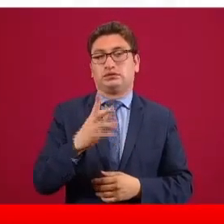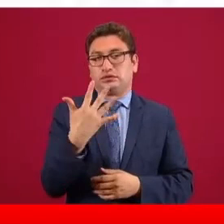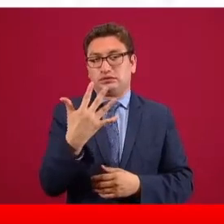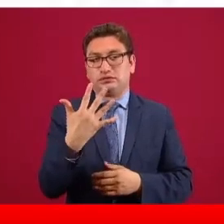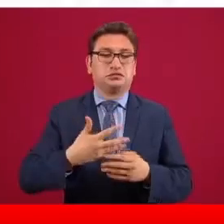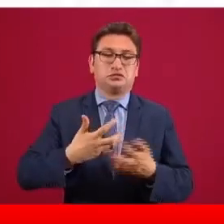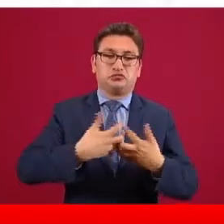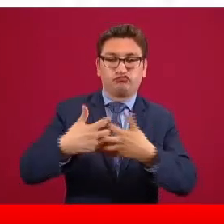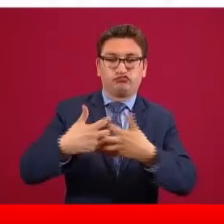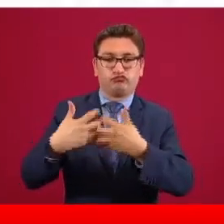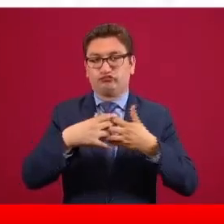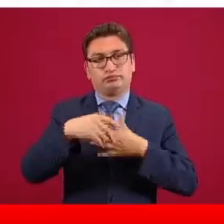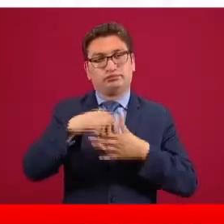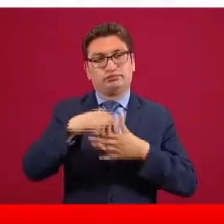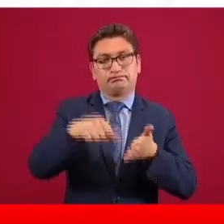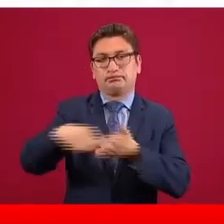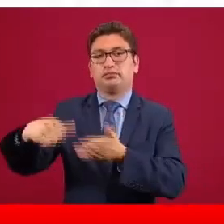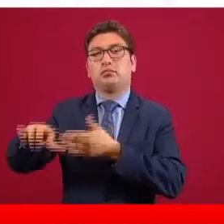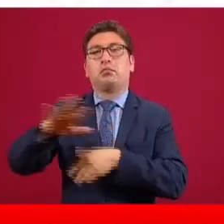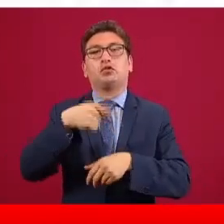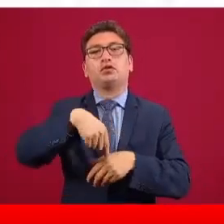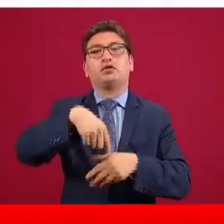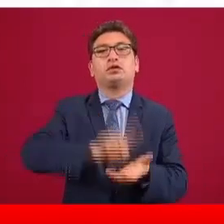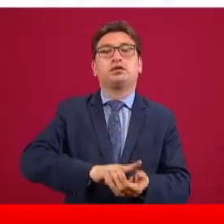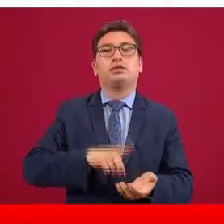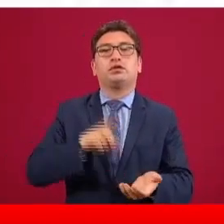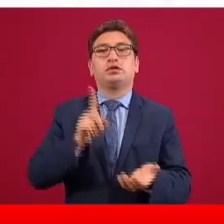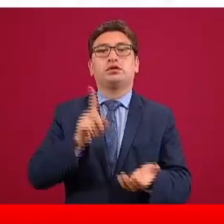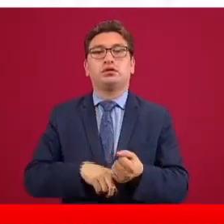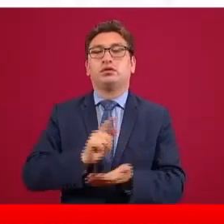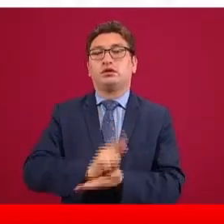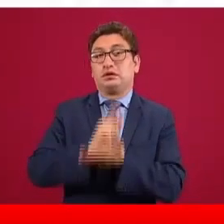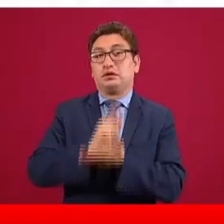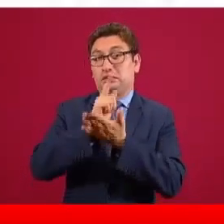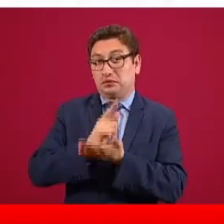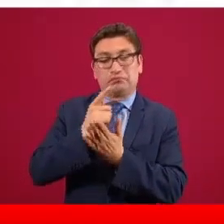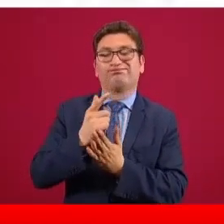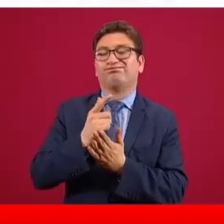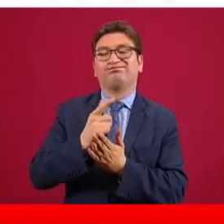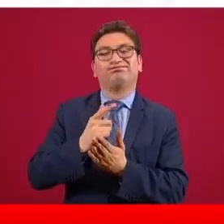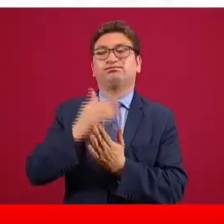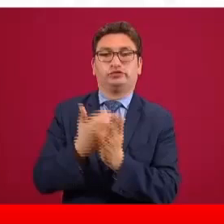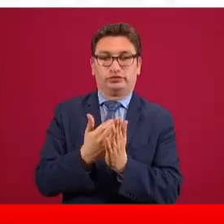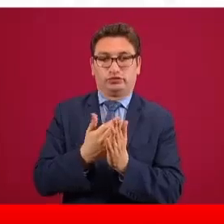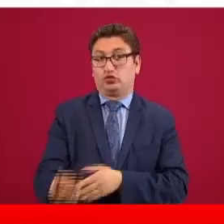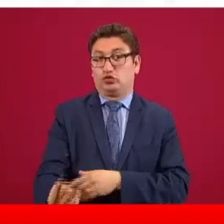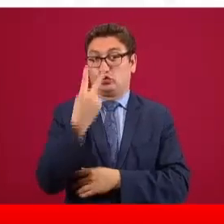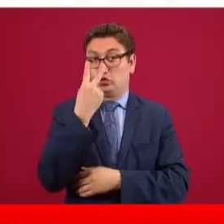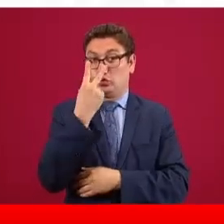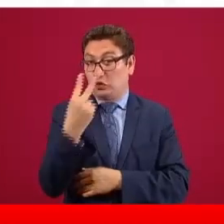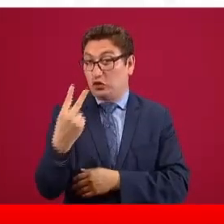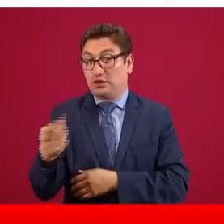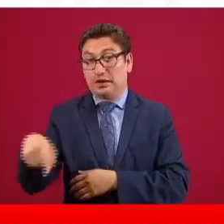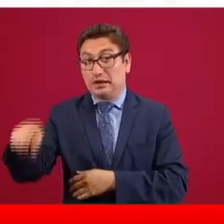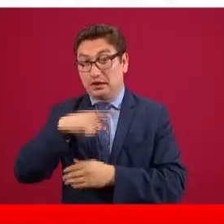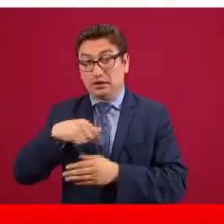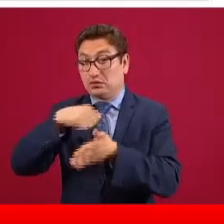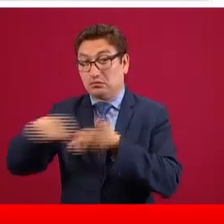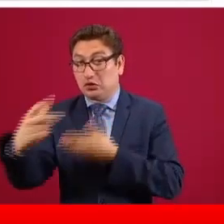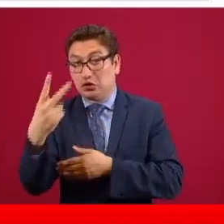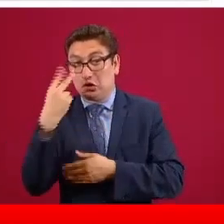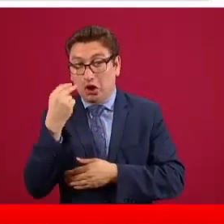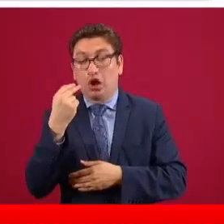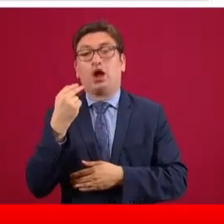bombas mangueras porque no estaban dando litros de litro. Las dos gasolineras que no se dejaron colocar los